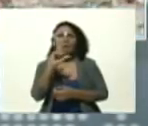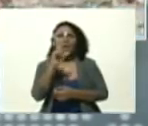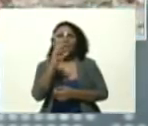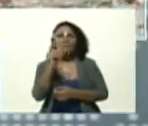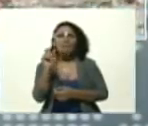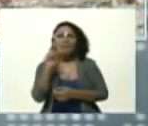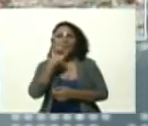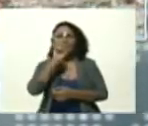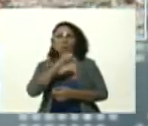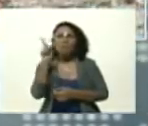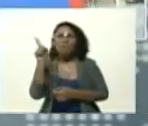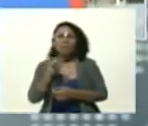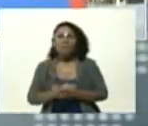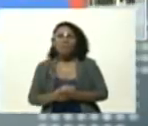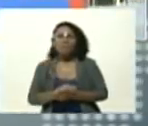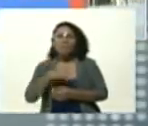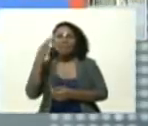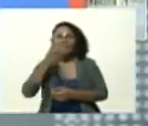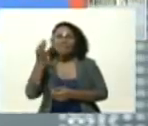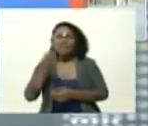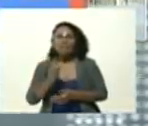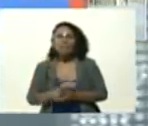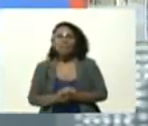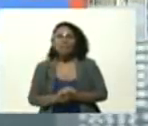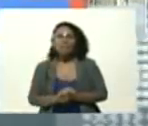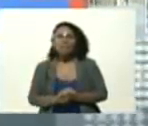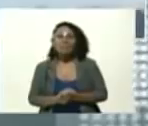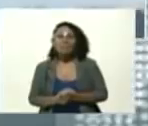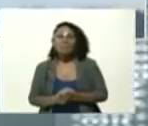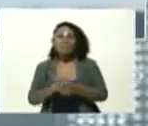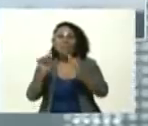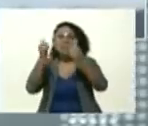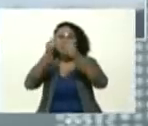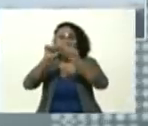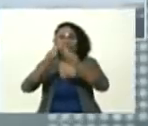Bellísima Guarilandia. De verdad. Y la artesanía,